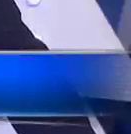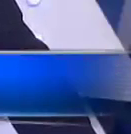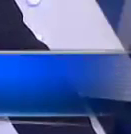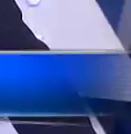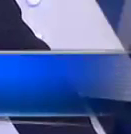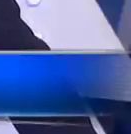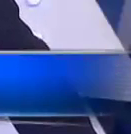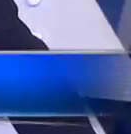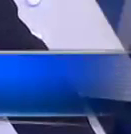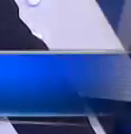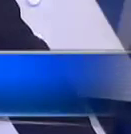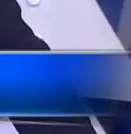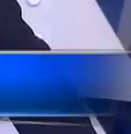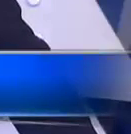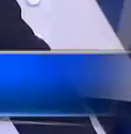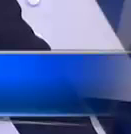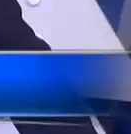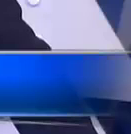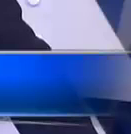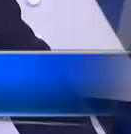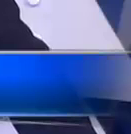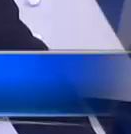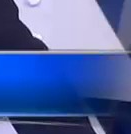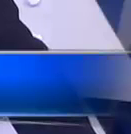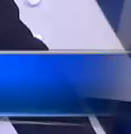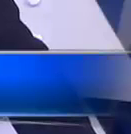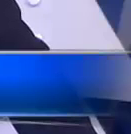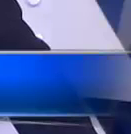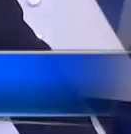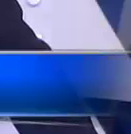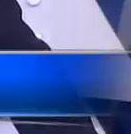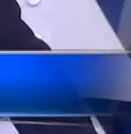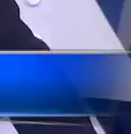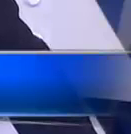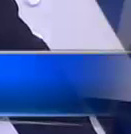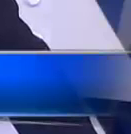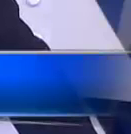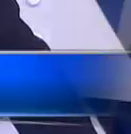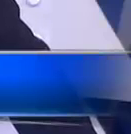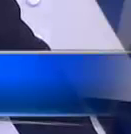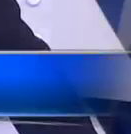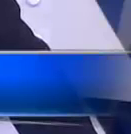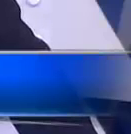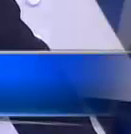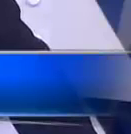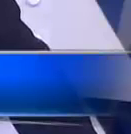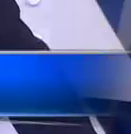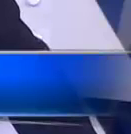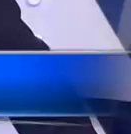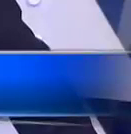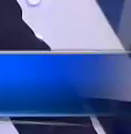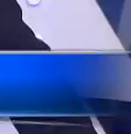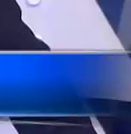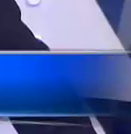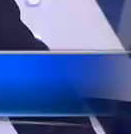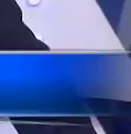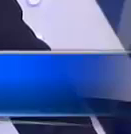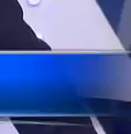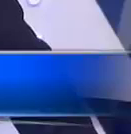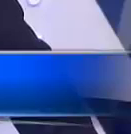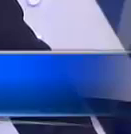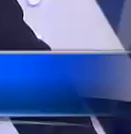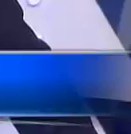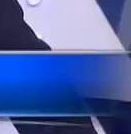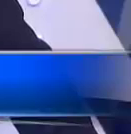Morona, Santiago. Las autoridades efectuaron hoy un sobrevuelo sobre esta zona en el que también estuvo nuestro compañero Alcibiades Onofre.